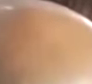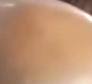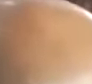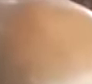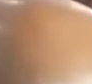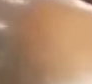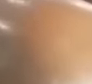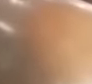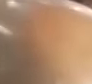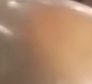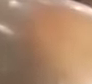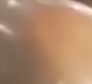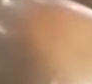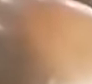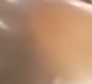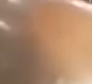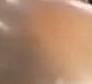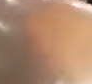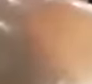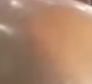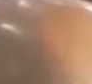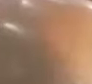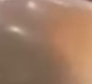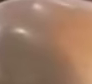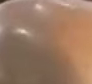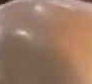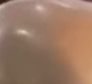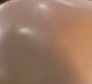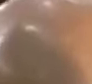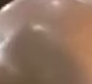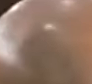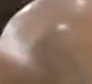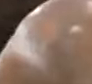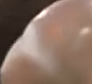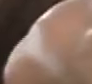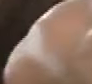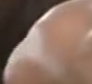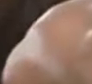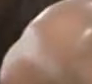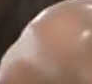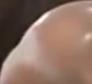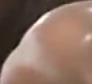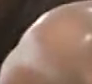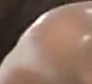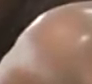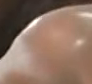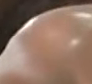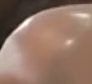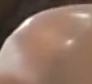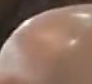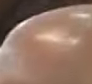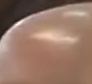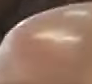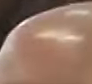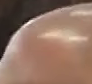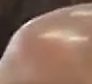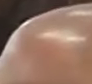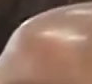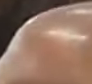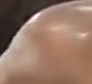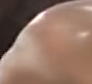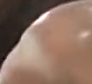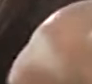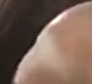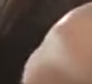Electoral, conversando con algunas de las personalidades presentes y reafirmando su compromiso democrático y constitucional.